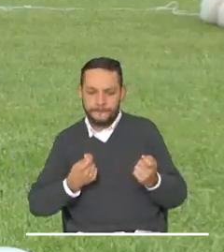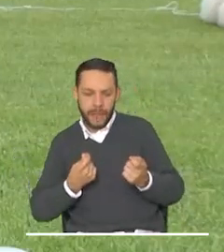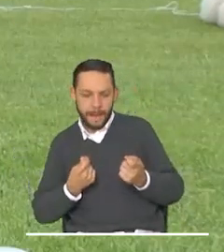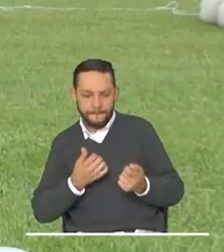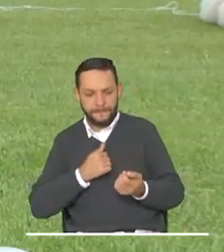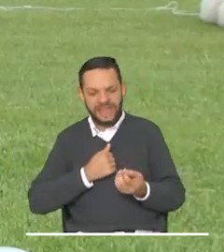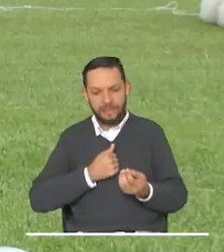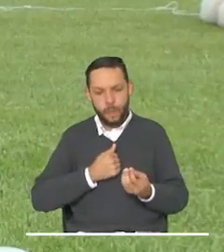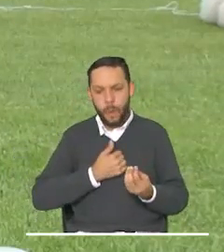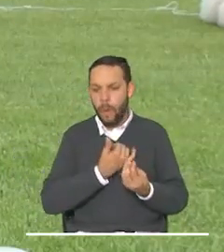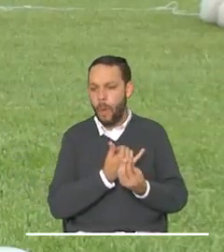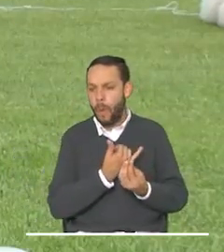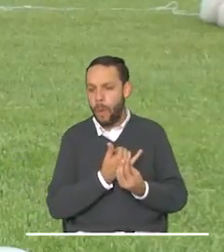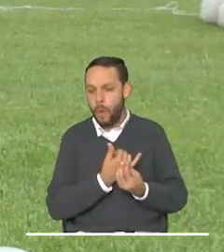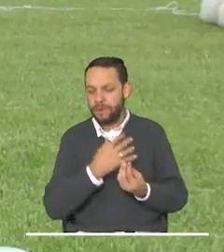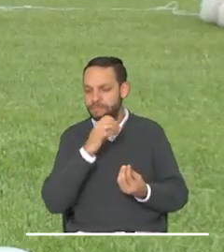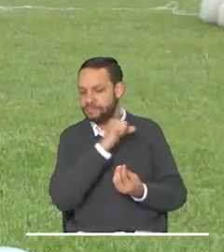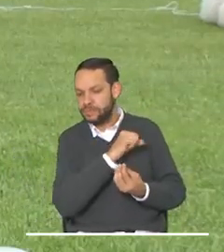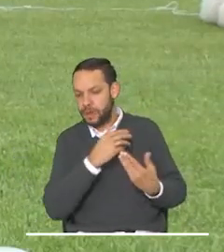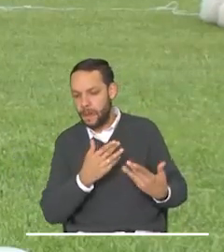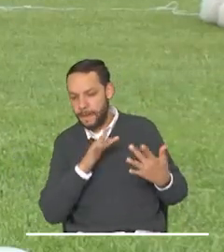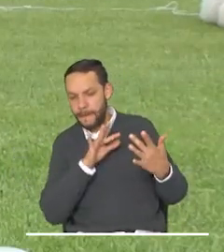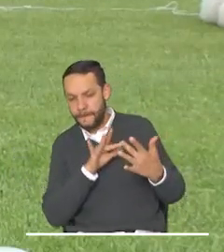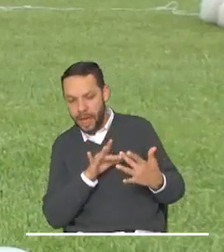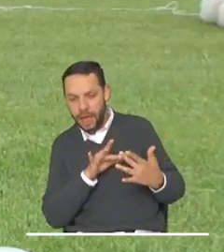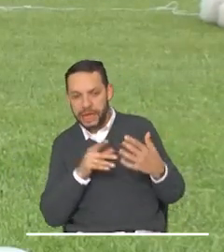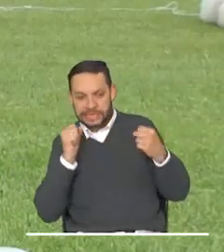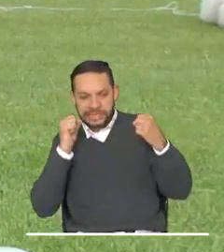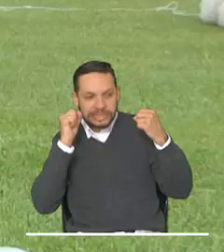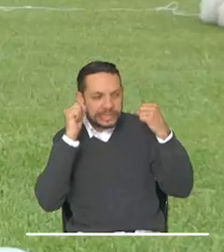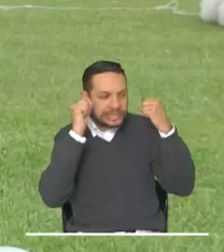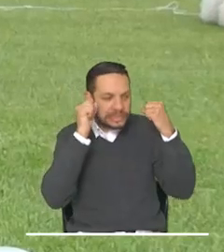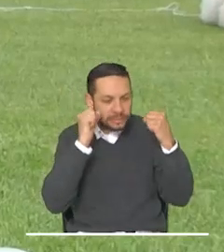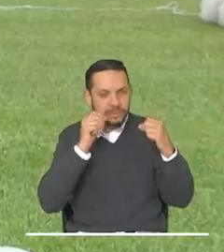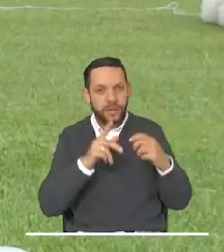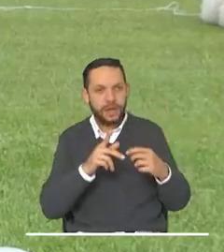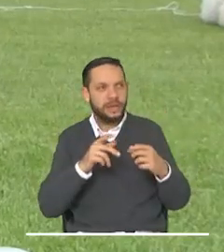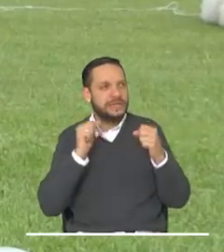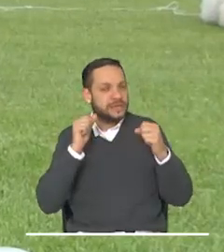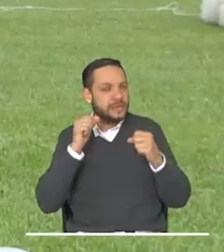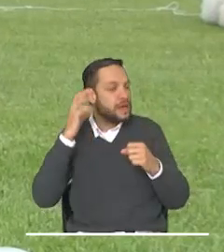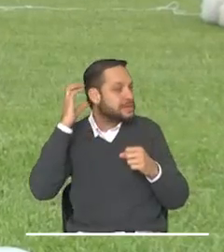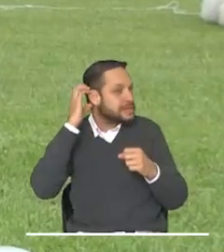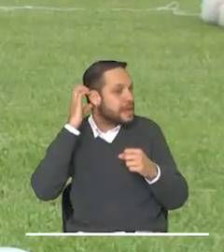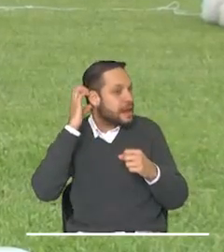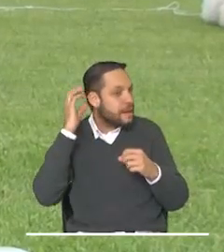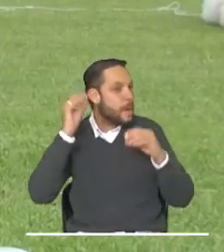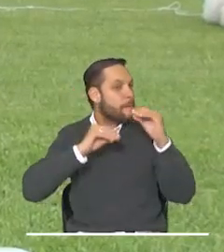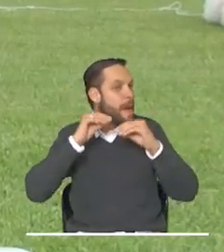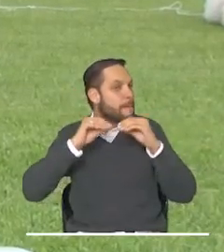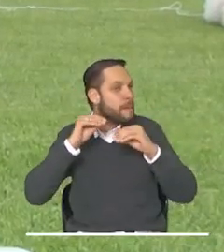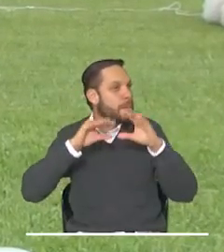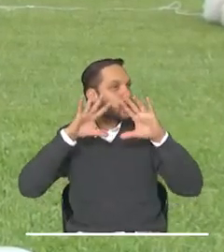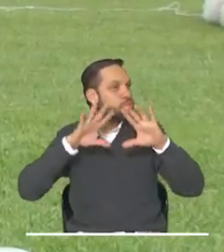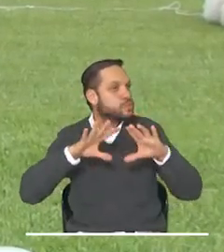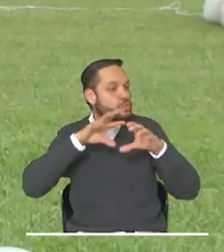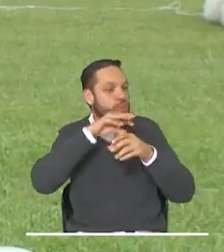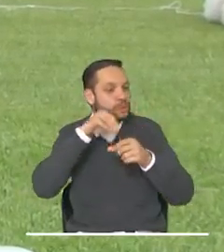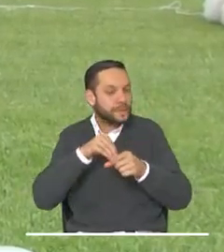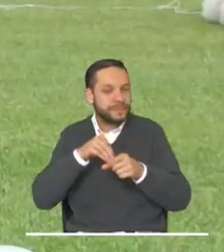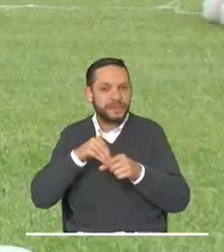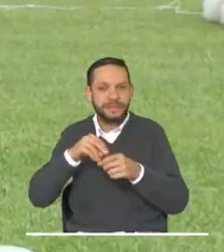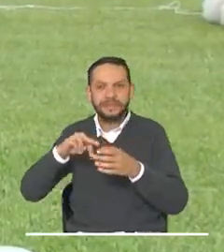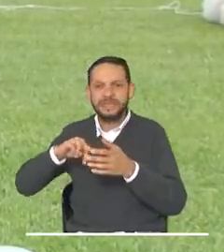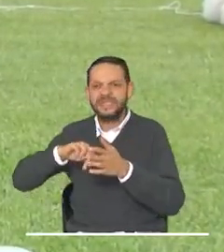que se están expresando ahora con sus ataques de pánico pero sus ataques de pánico son simplemente la representación de ese mundo psíquico Entonces qué es la Salud